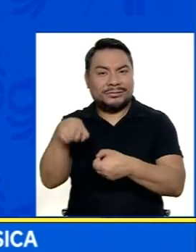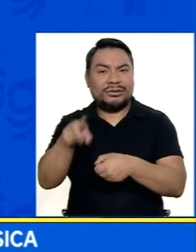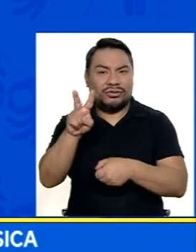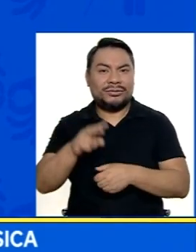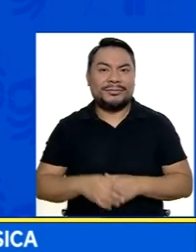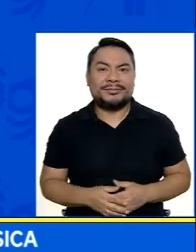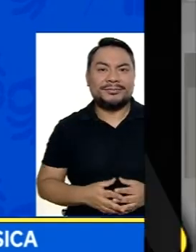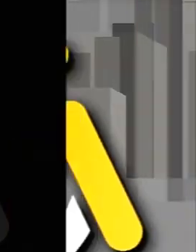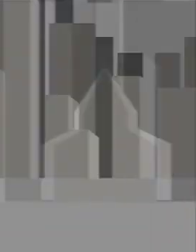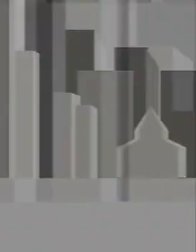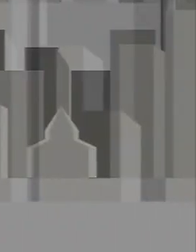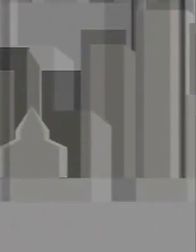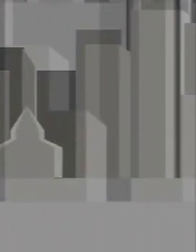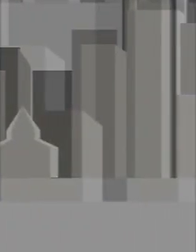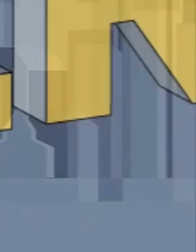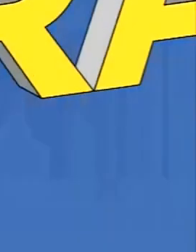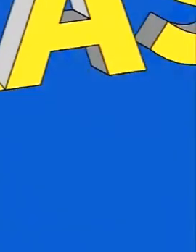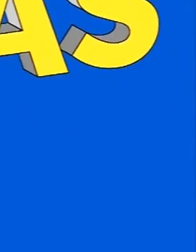pertenecía A los dos